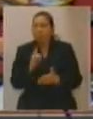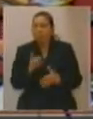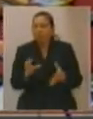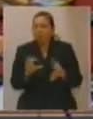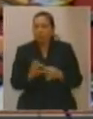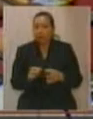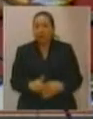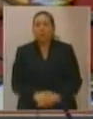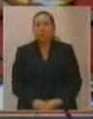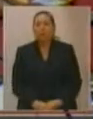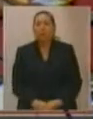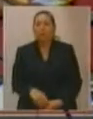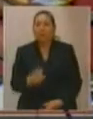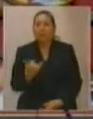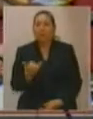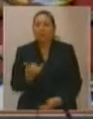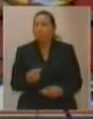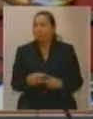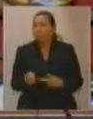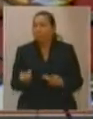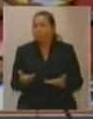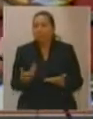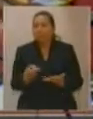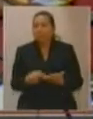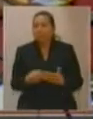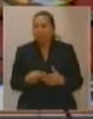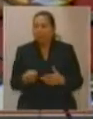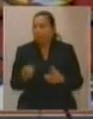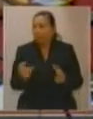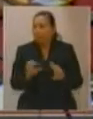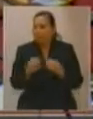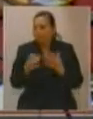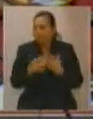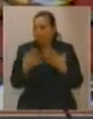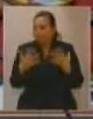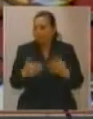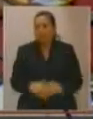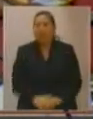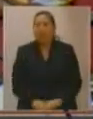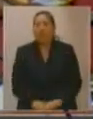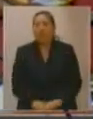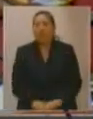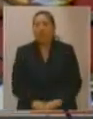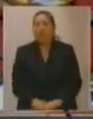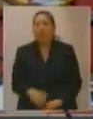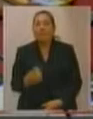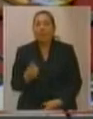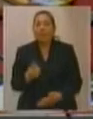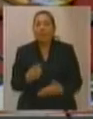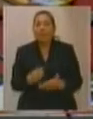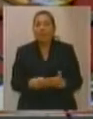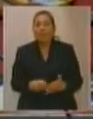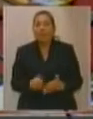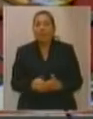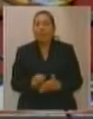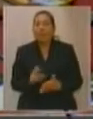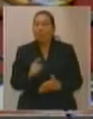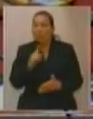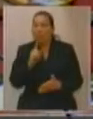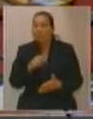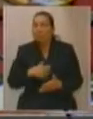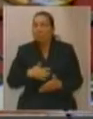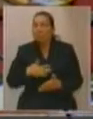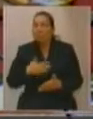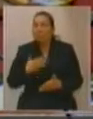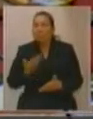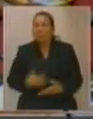una unión de hecho. Mejor para eso se retira de la unión de hecho o se retira de la unión matrimonial. Esto es para los casos, además, en los que no es